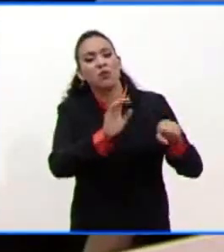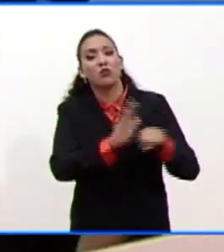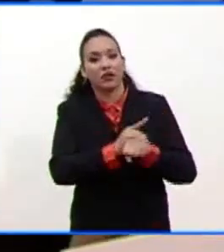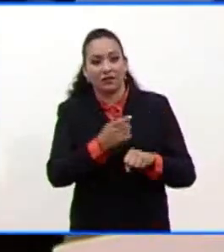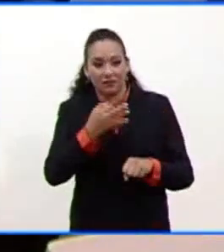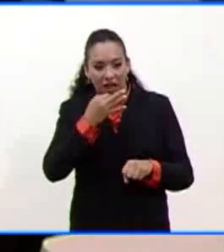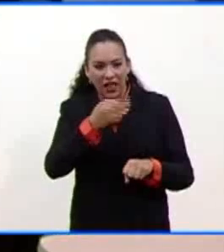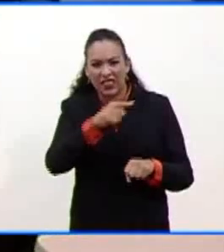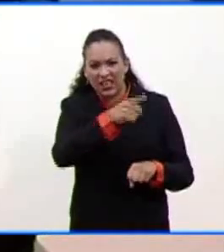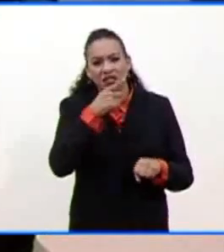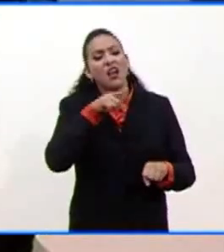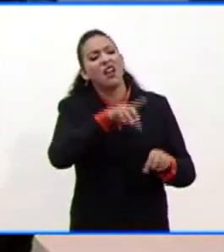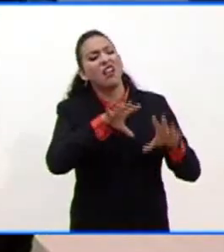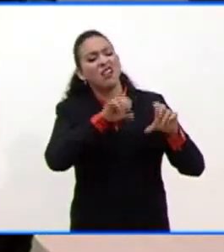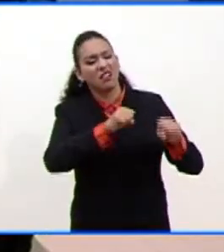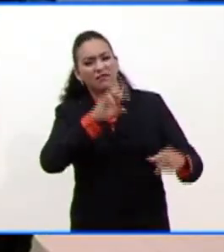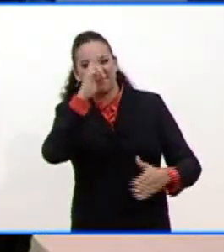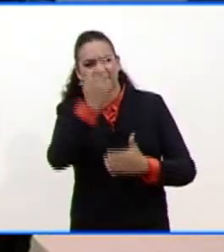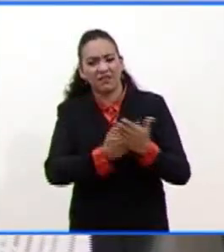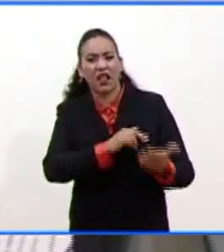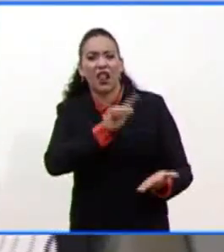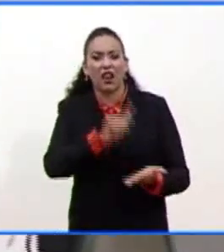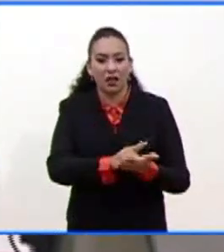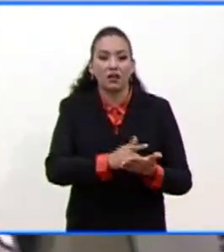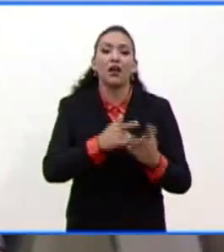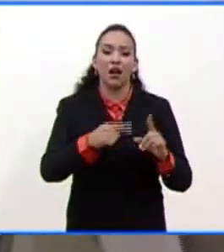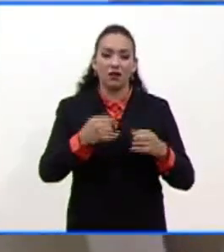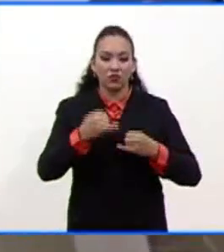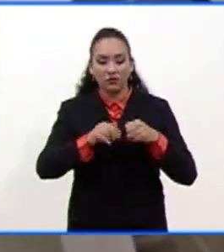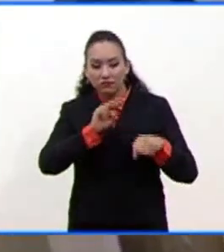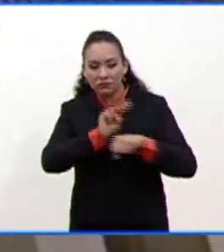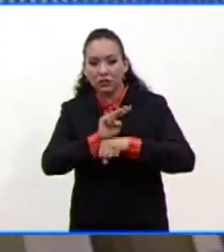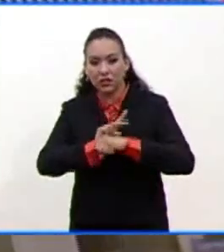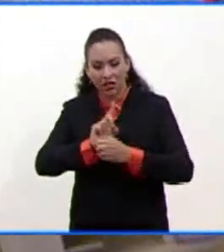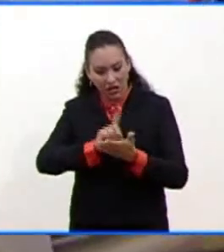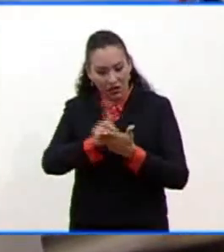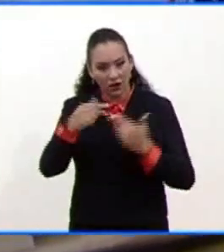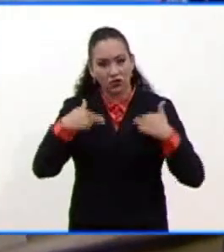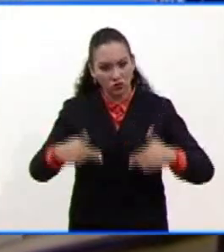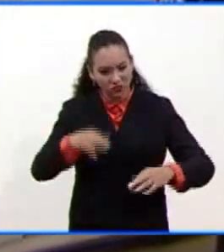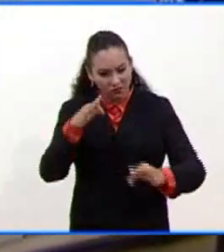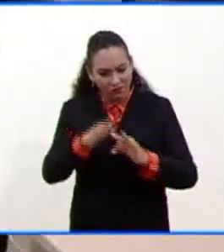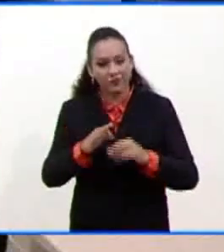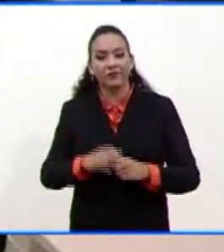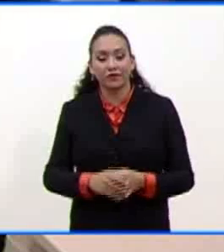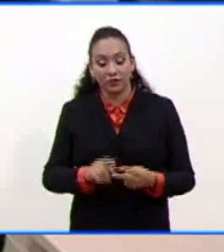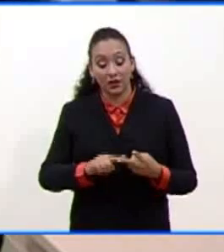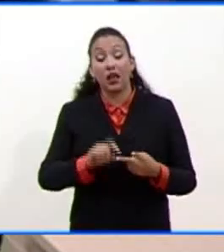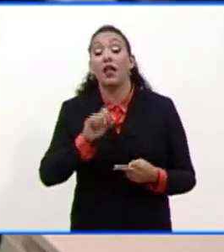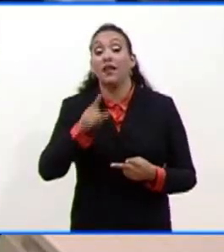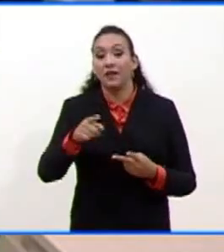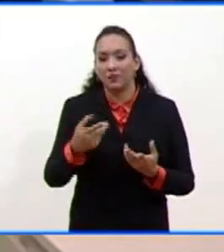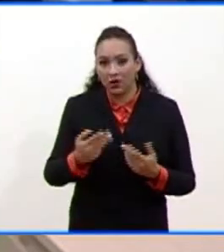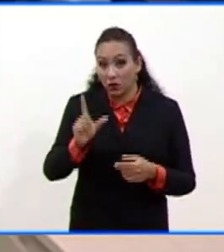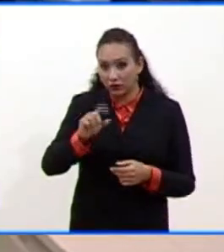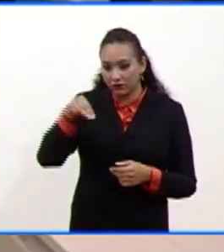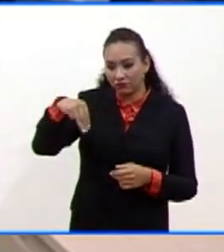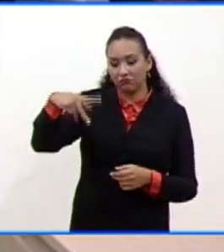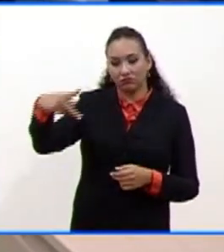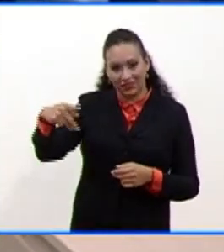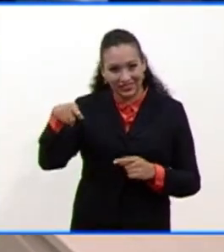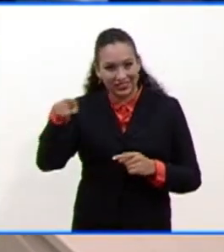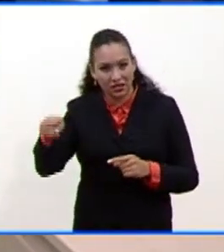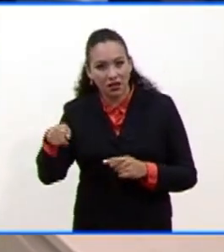delito, salvaguardando en todo momento sus derechos humanos. También examina las acusaciones que formula el Ministerio Público